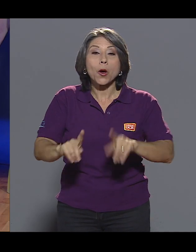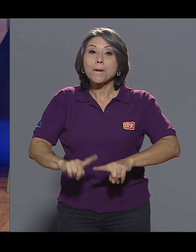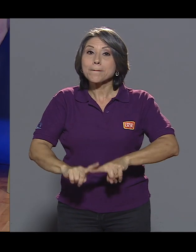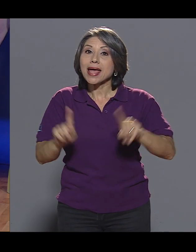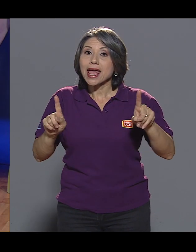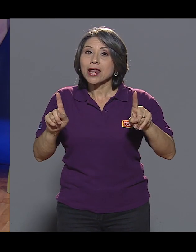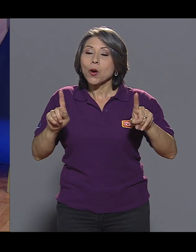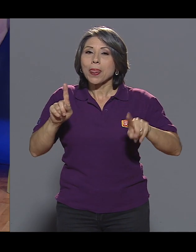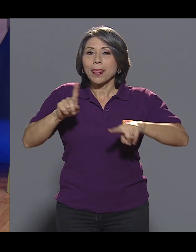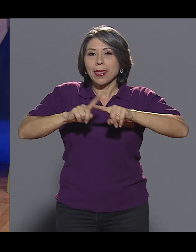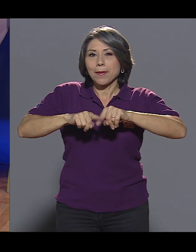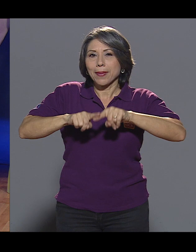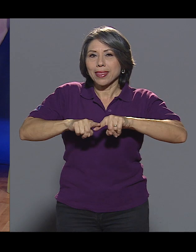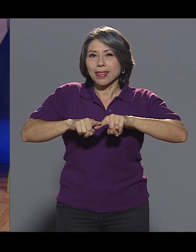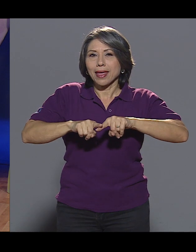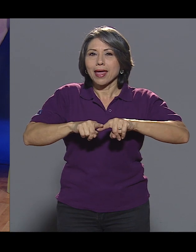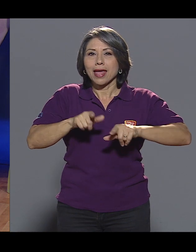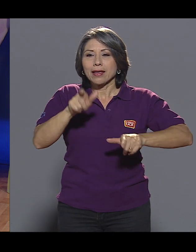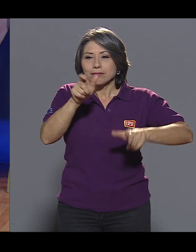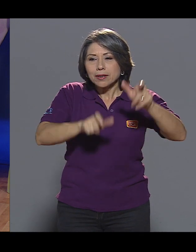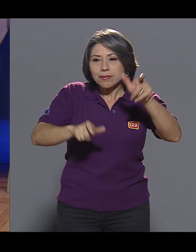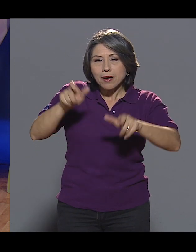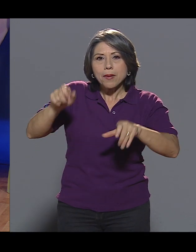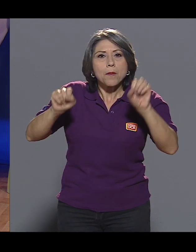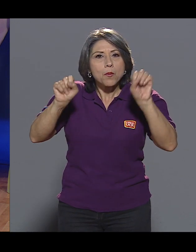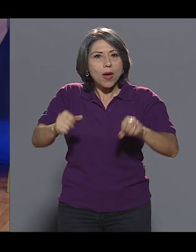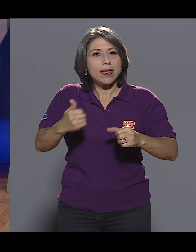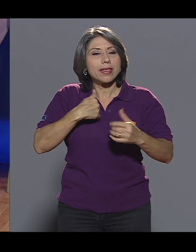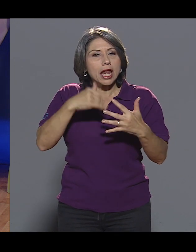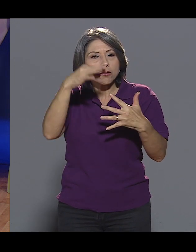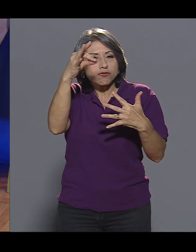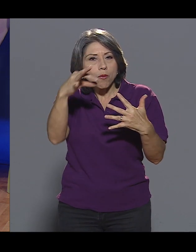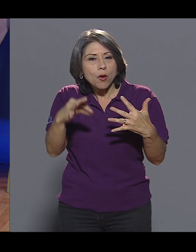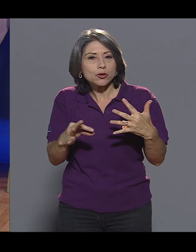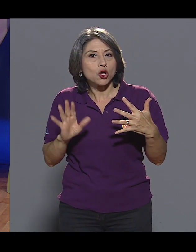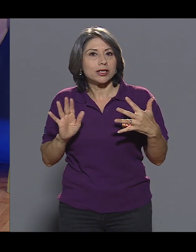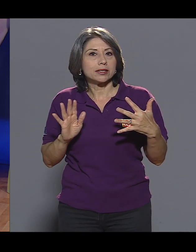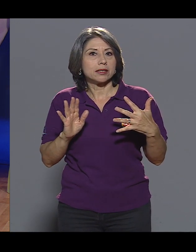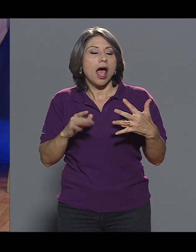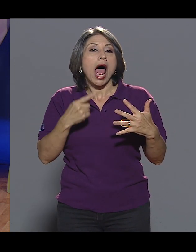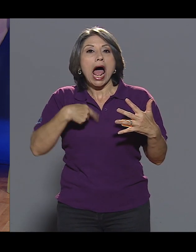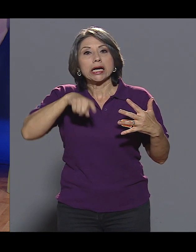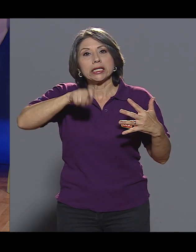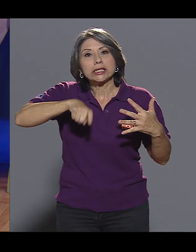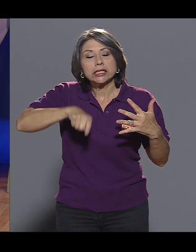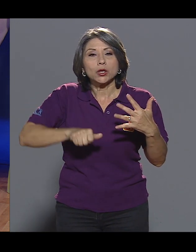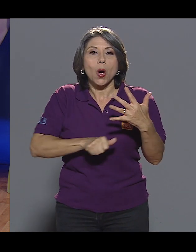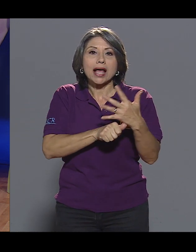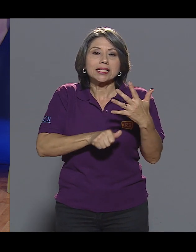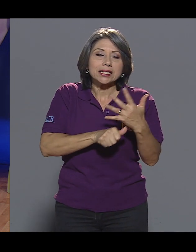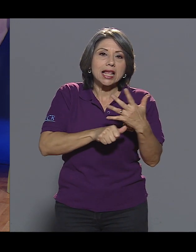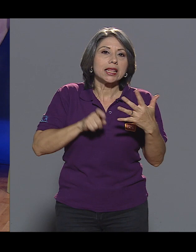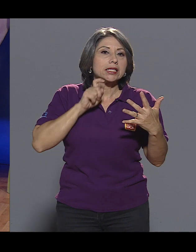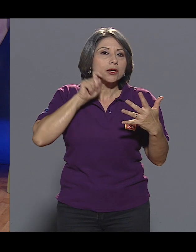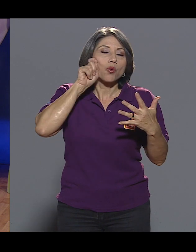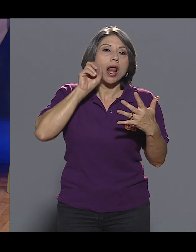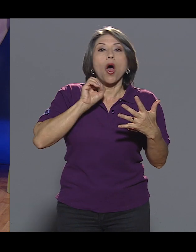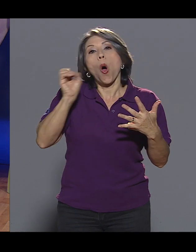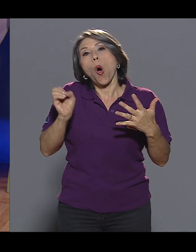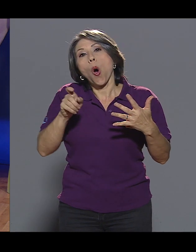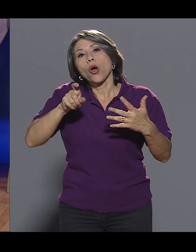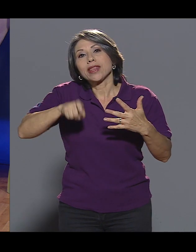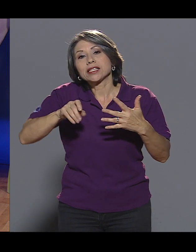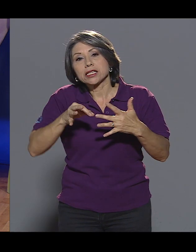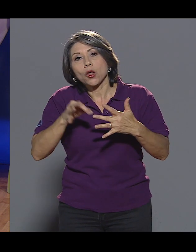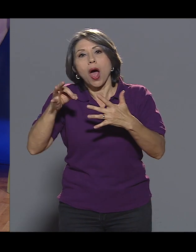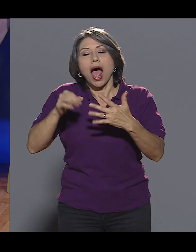personas puedan tener como esa gama de posibilidades de escoger si va a ser mi asistente sexual o si sería